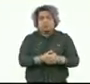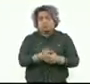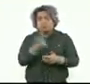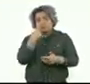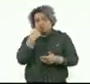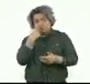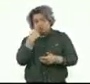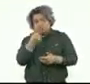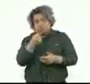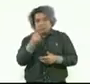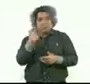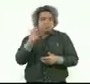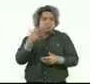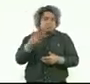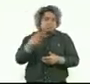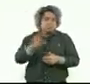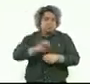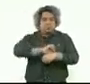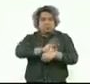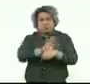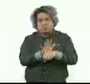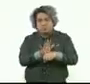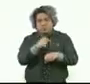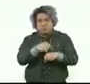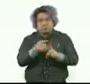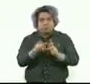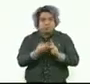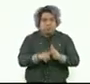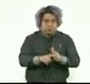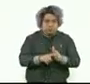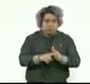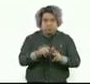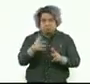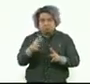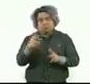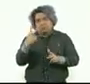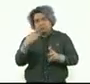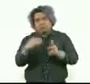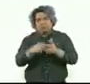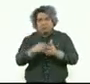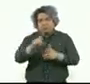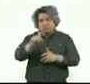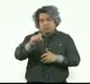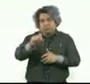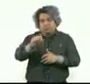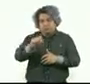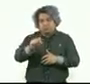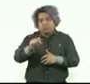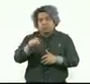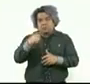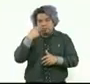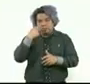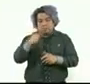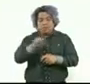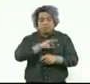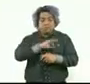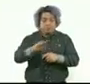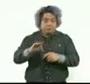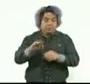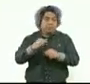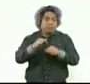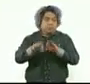a partir del inicio de la pandemia en el 2020, sobre el plan de